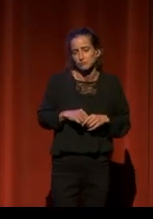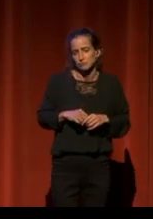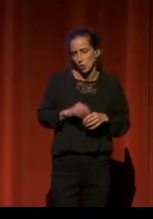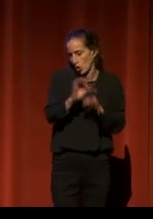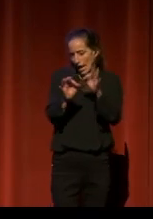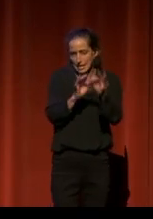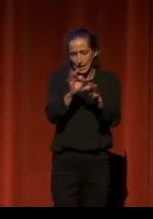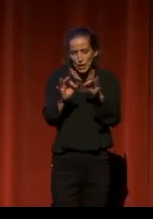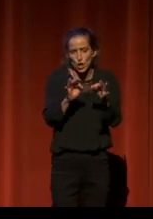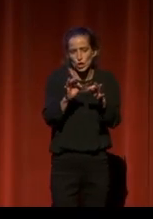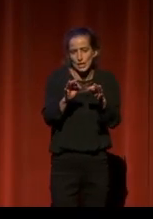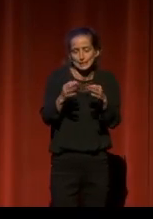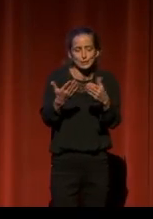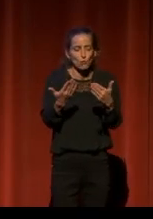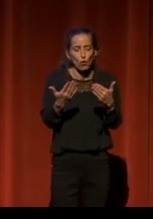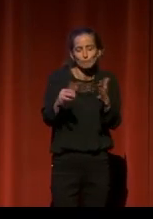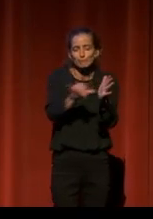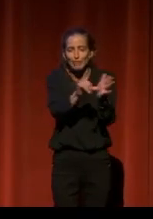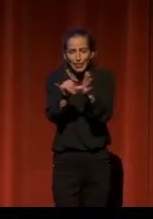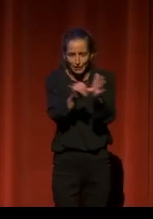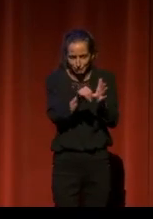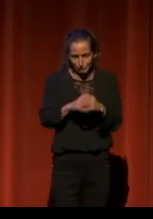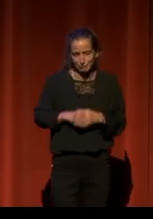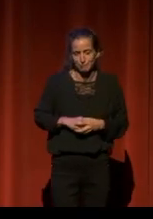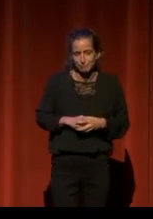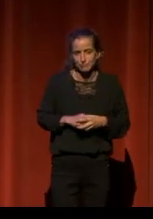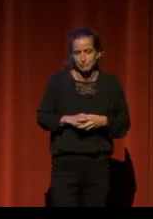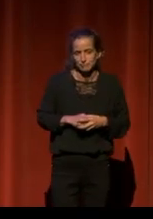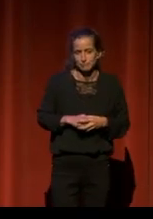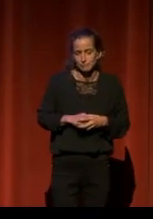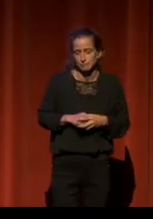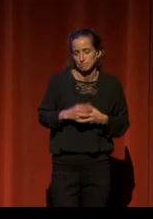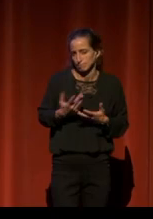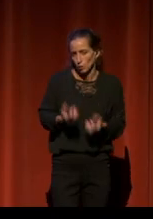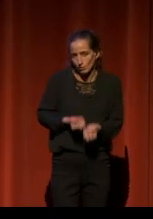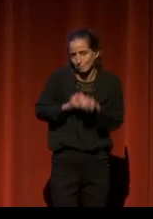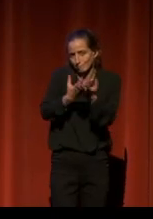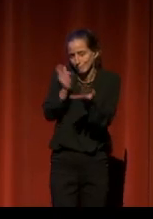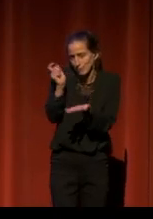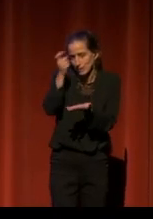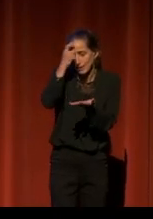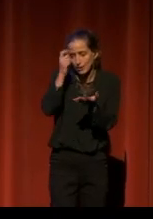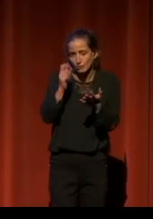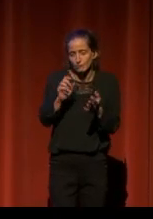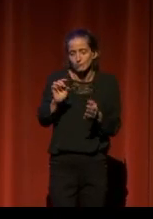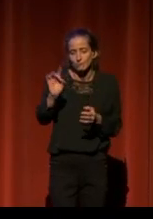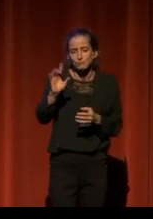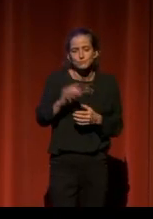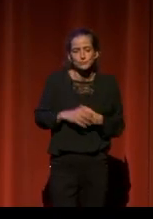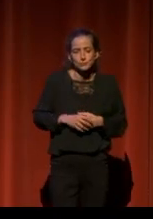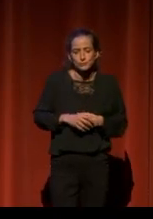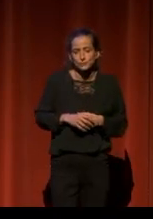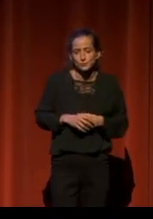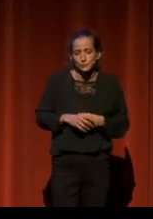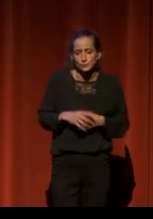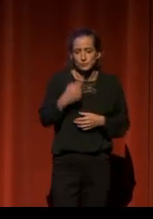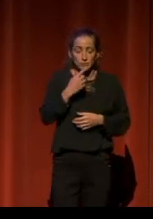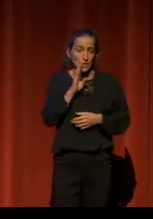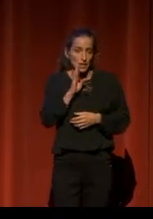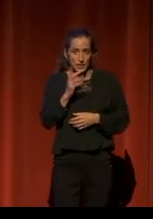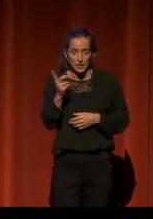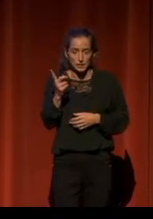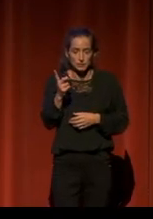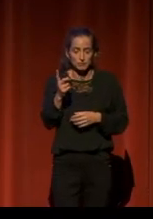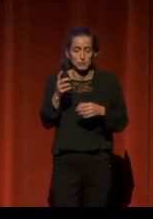organizaciones fronterizas no me voy con esta idea no de al Line el punto que les leía de igualar